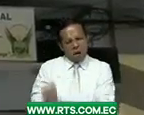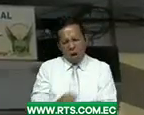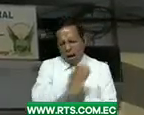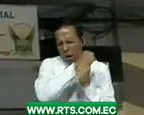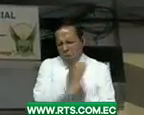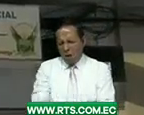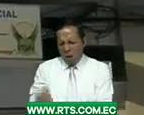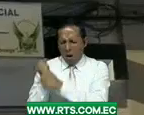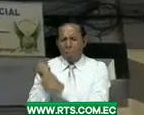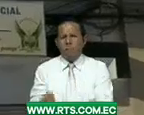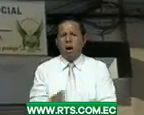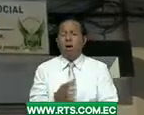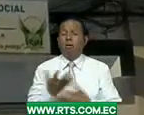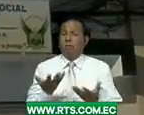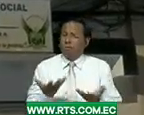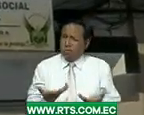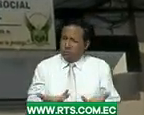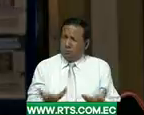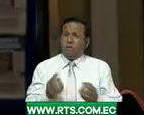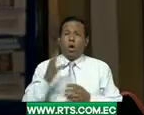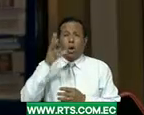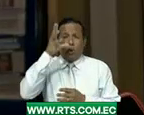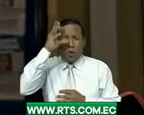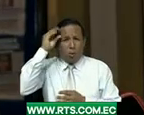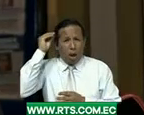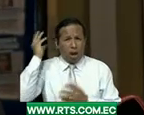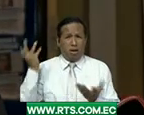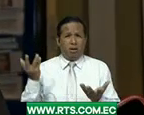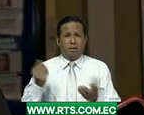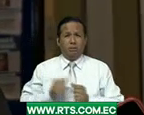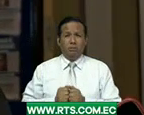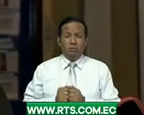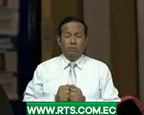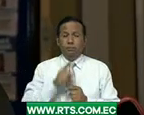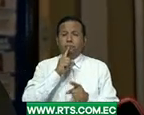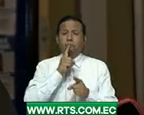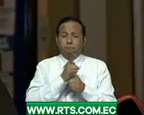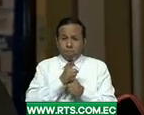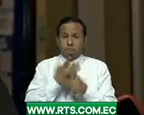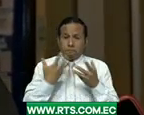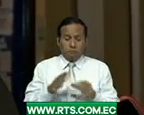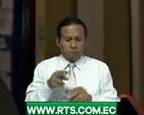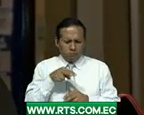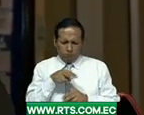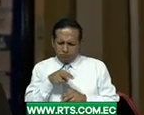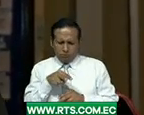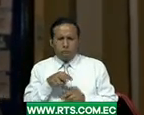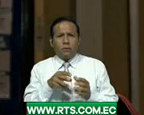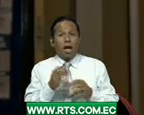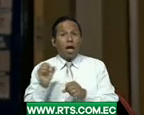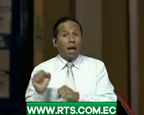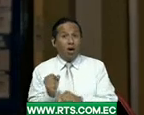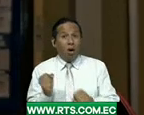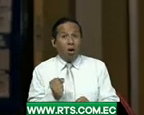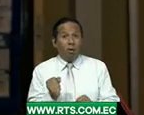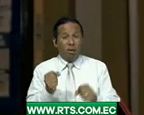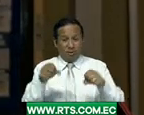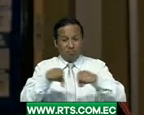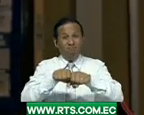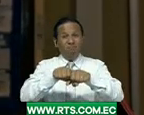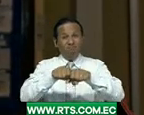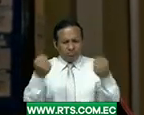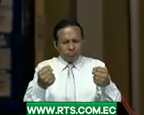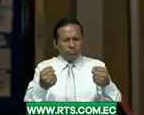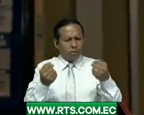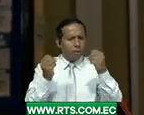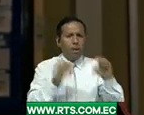el barrio La Esperanza, en Riobamba. Y efectivamente se encontró un palo de escoba roto en la basura. De